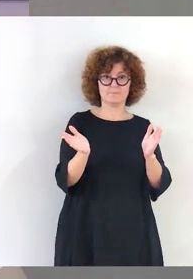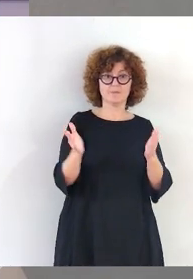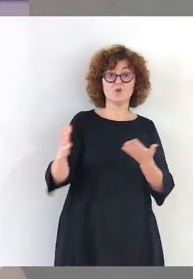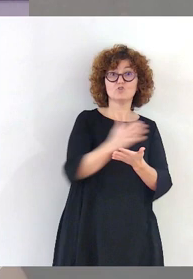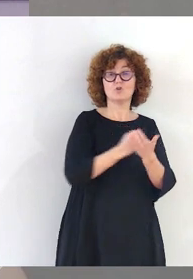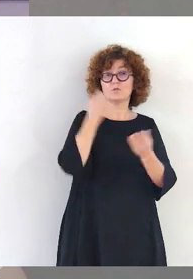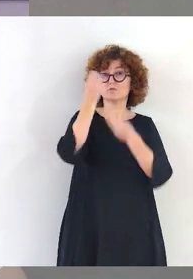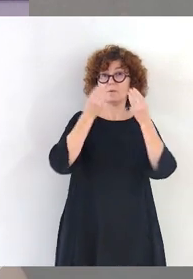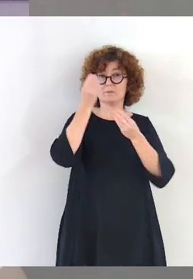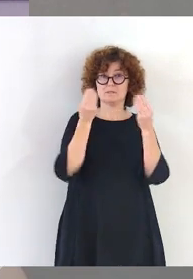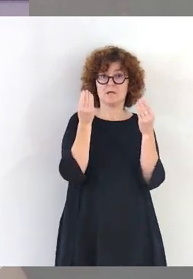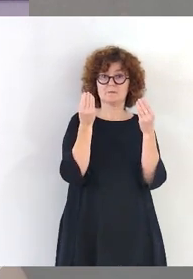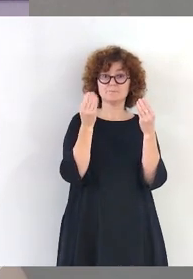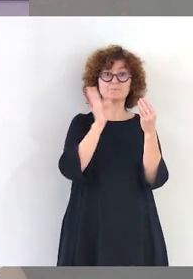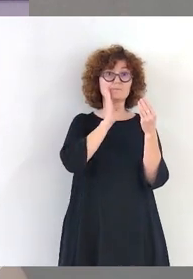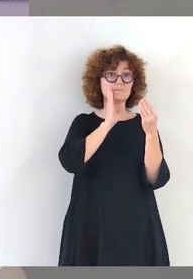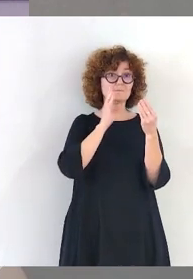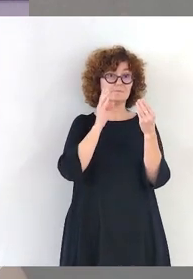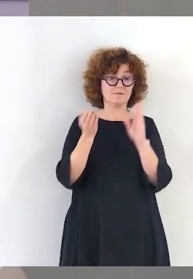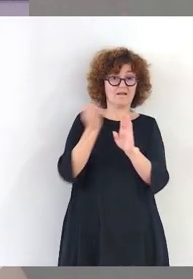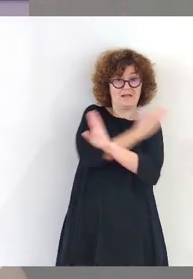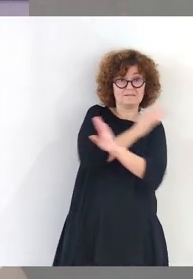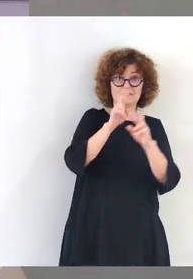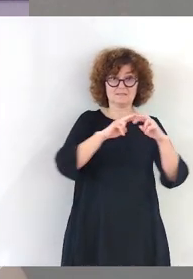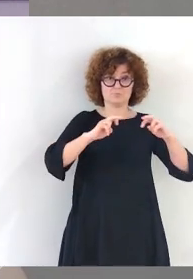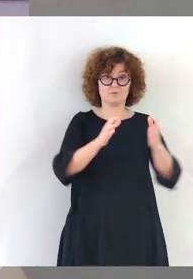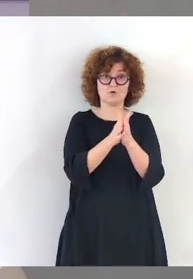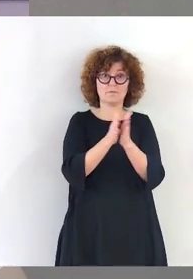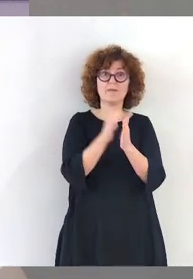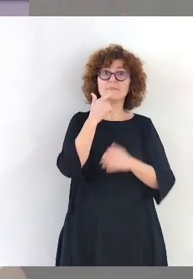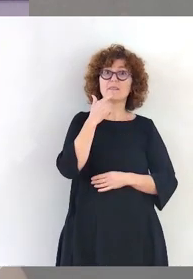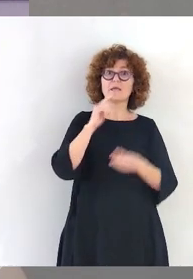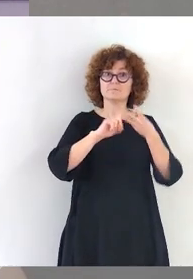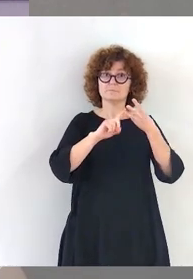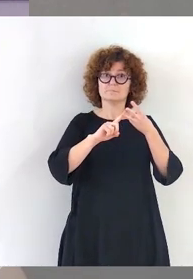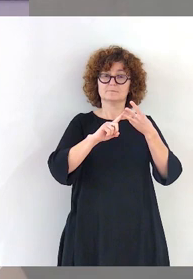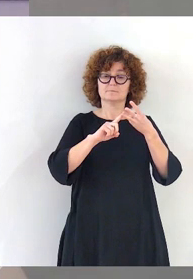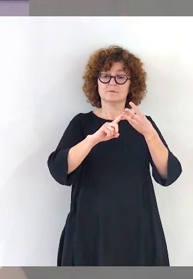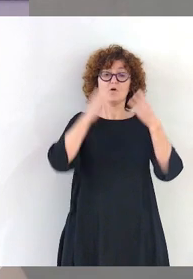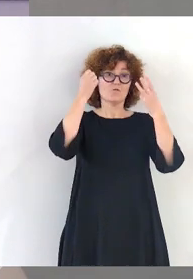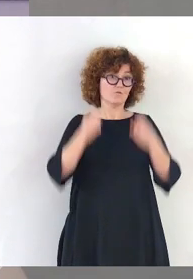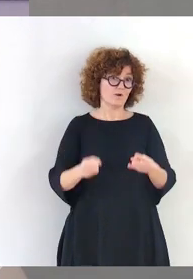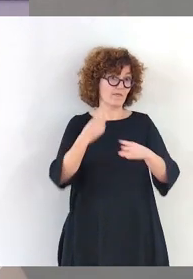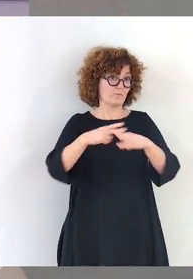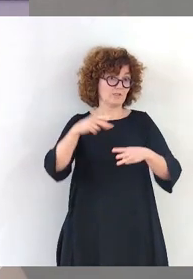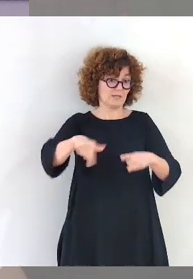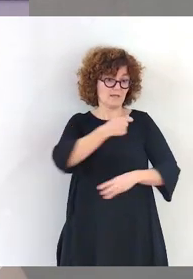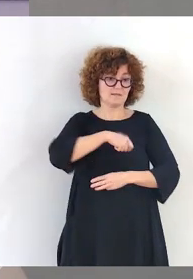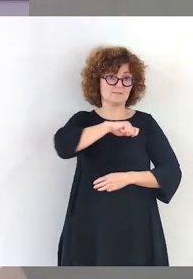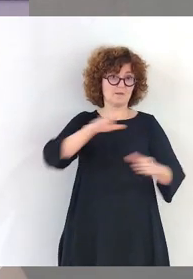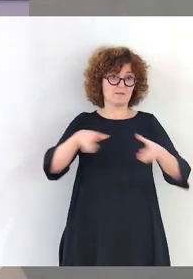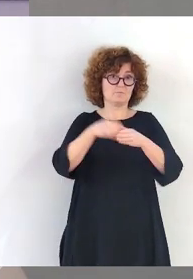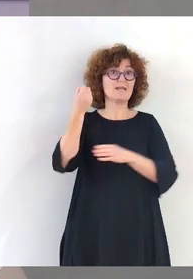y han estado hablantes En el anterior panel de esa tercera fuerza política que hay en España que es